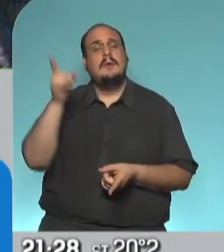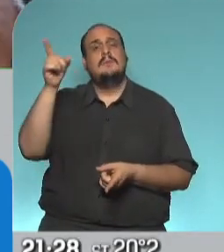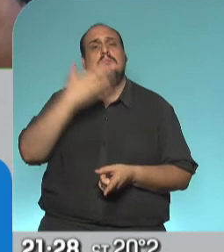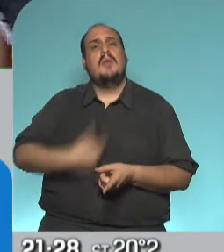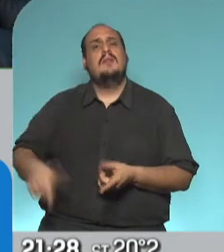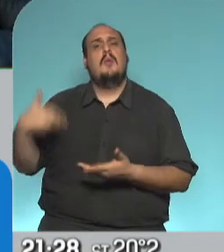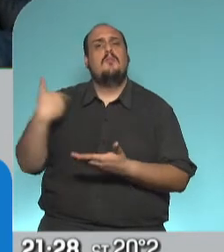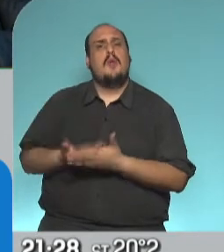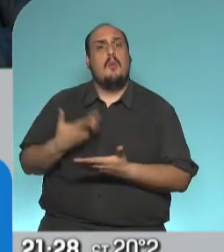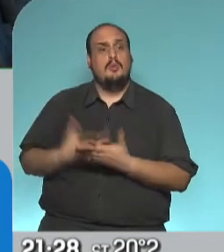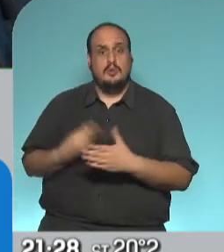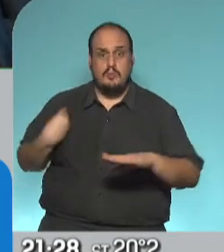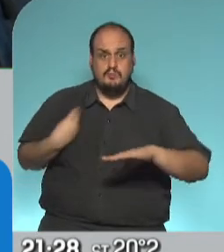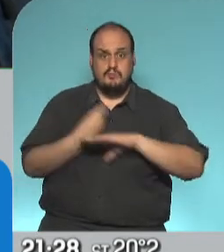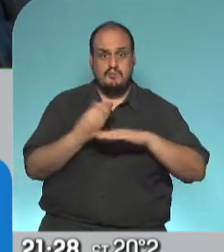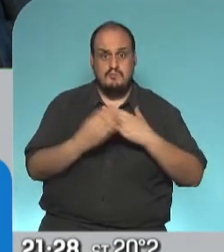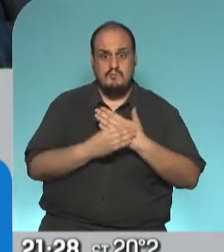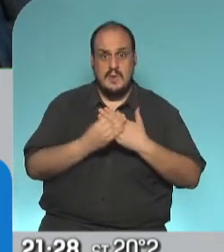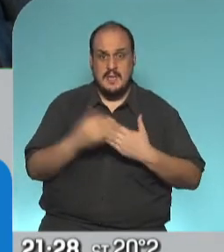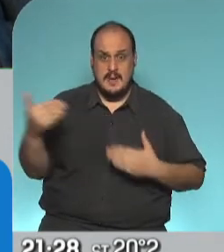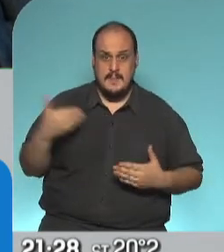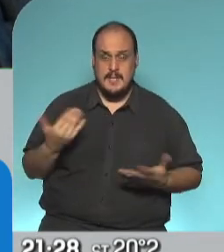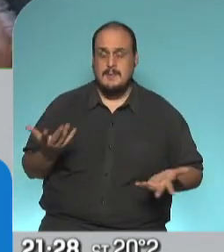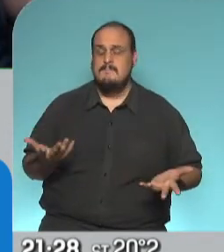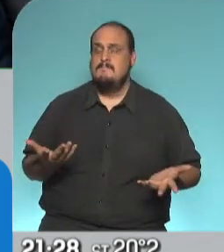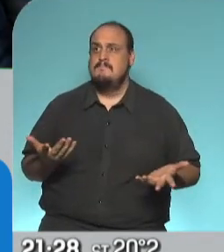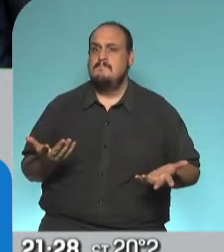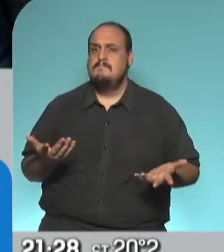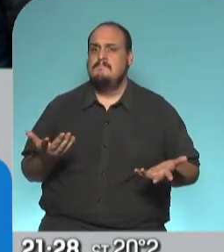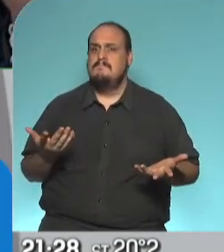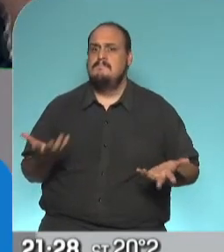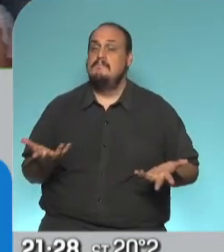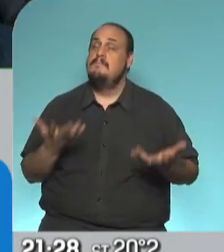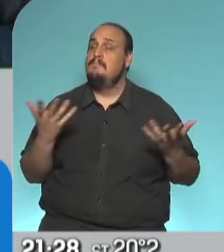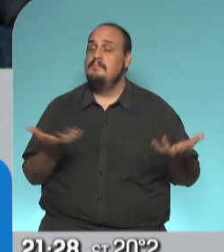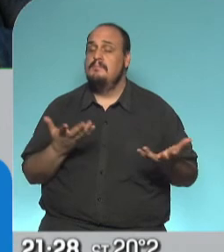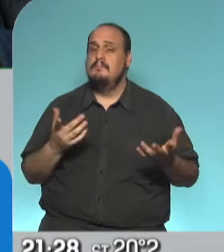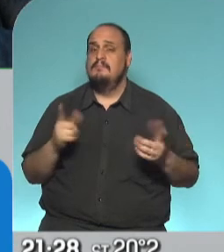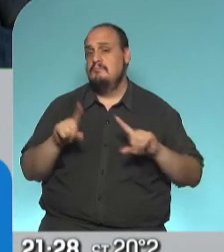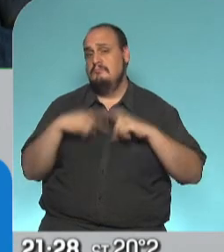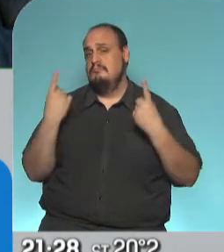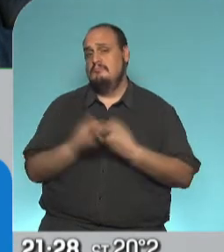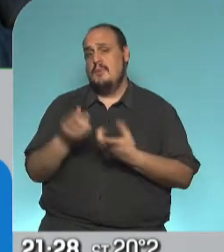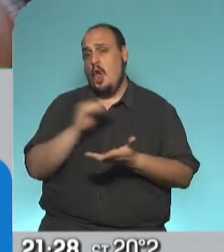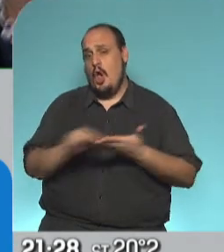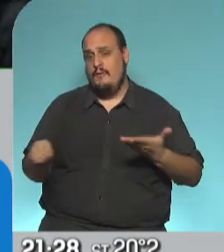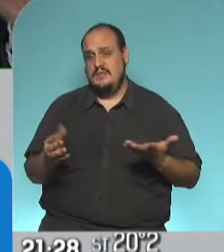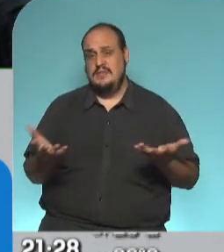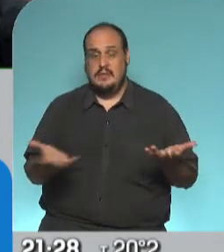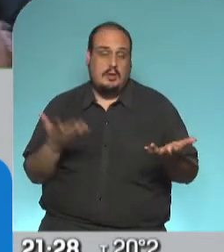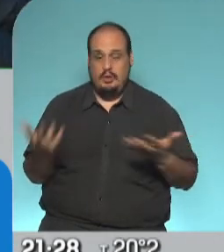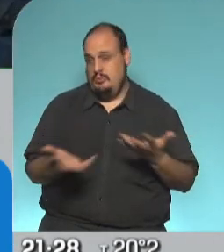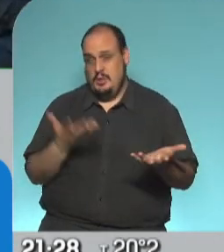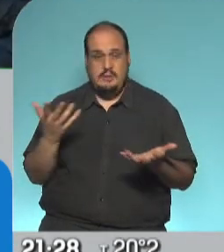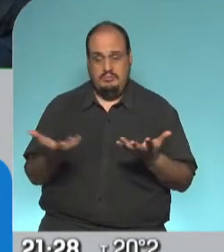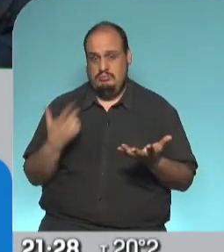propuso ocupar este lugar. Y en una oficina donde